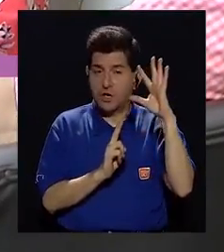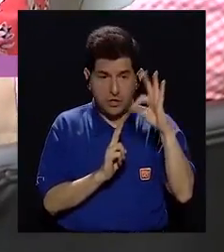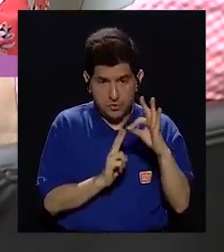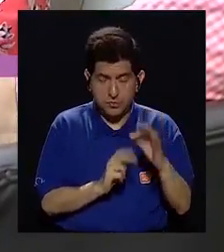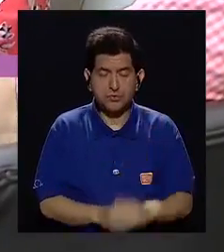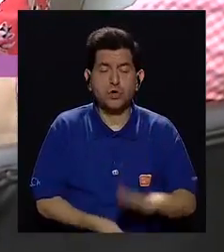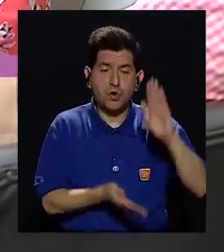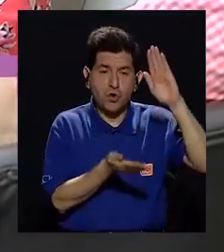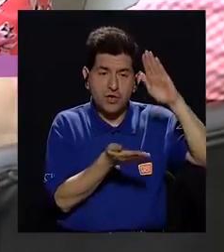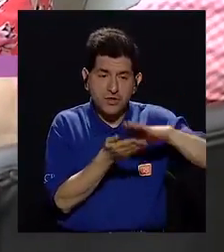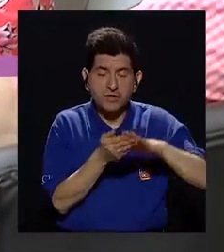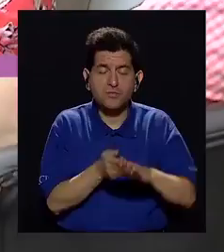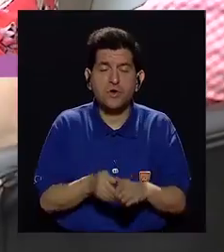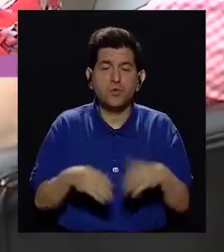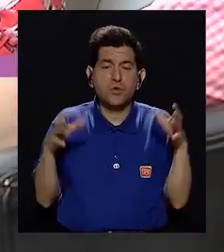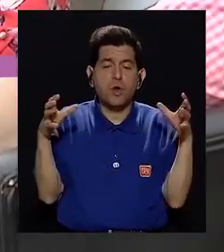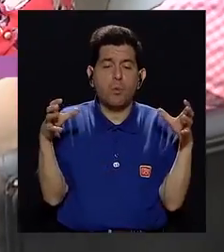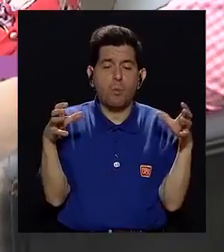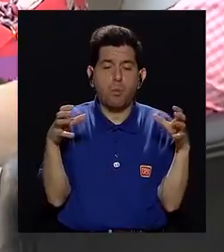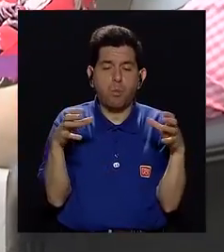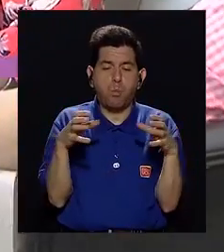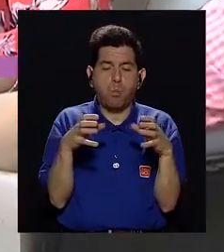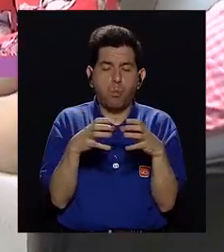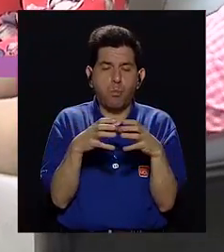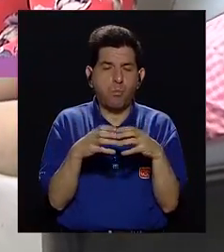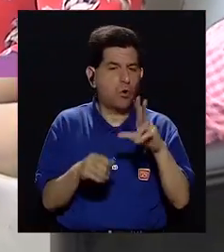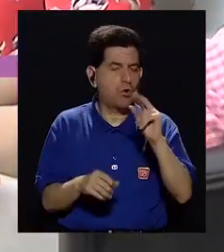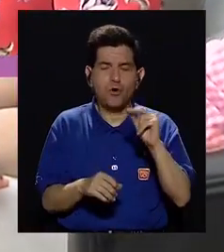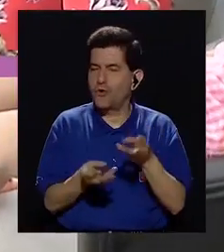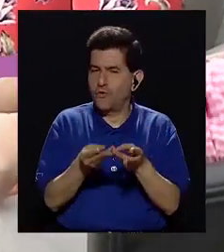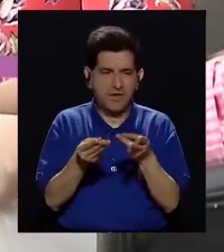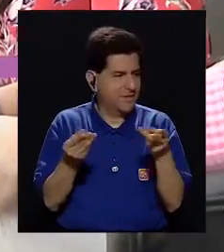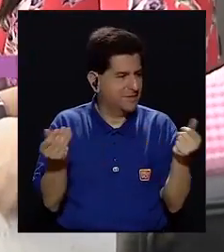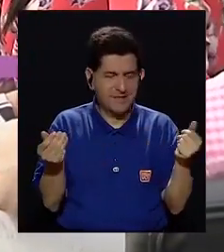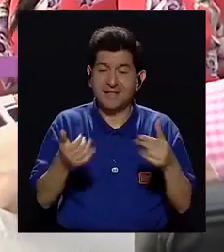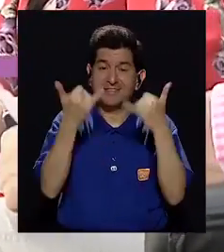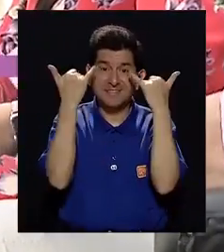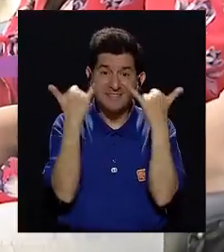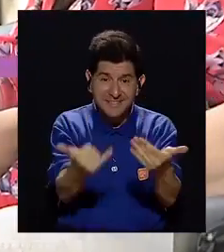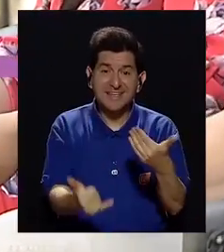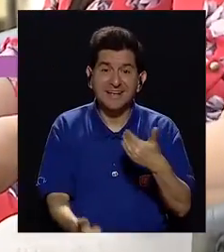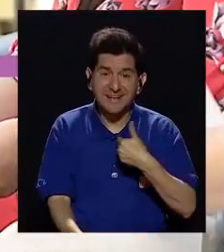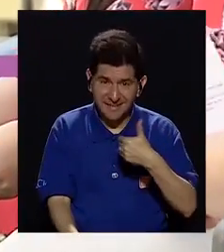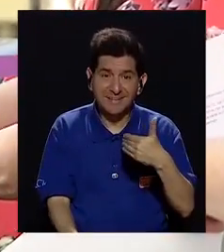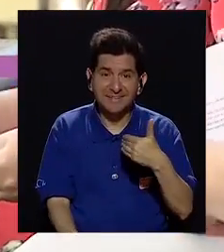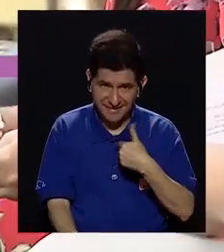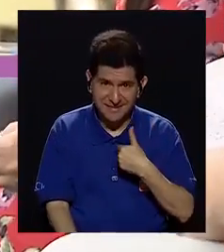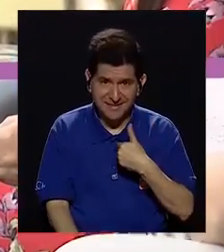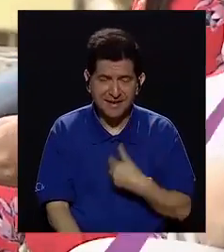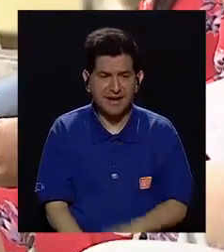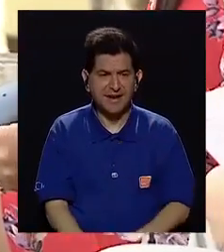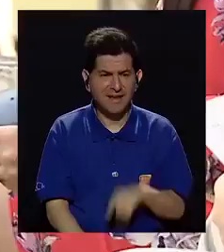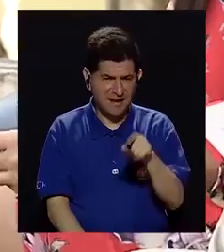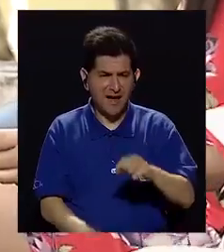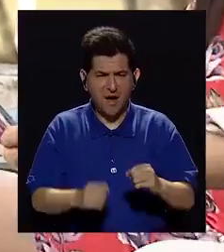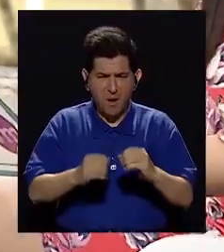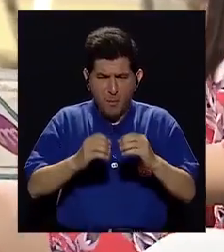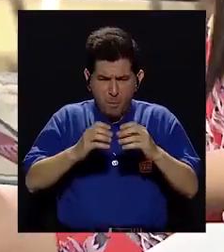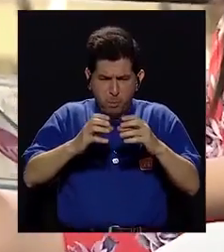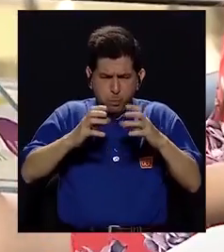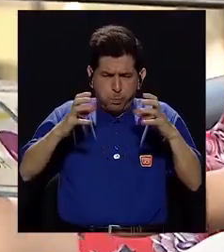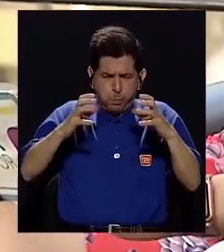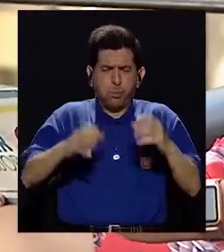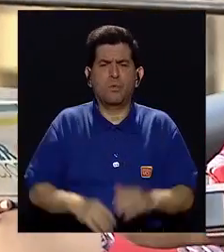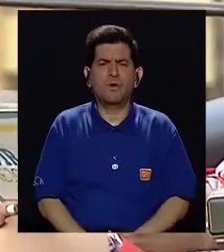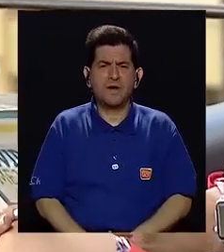alternativos vienen a disminuir la inflamación. No atacan directamente el desgaste, sino que ya cuando tenemos un poco de inflamación